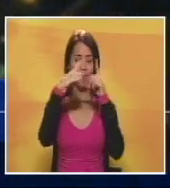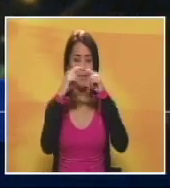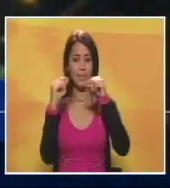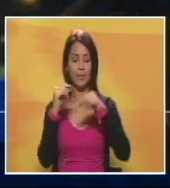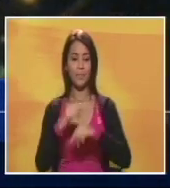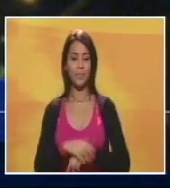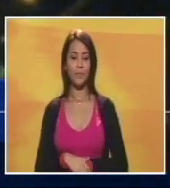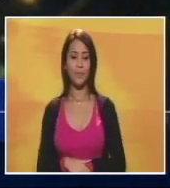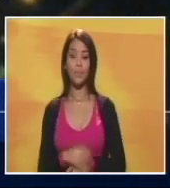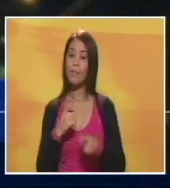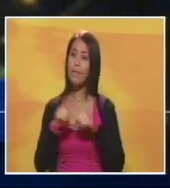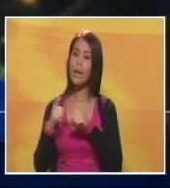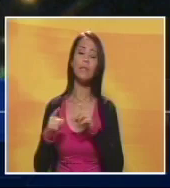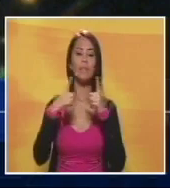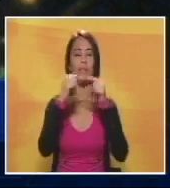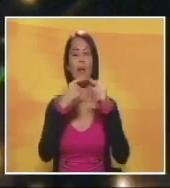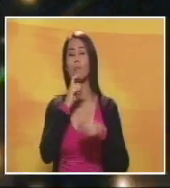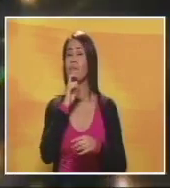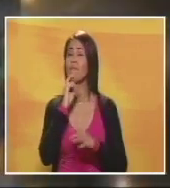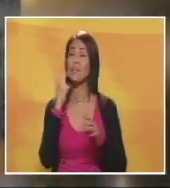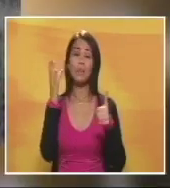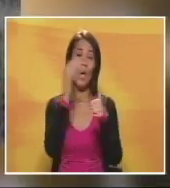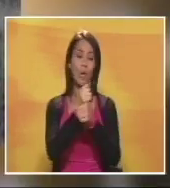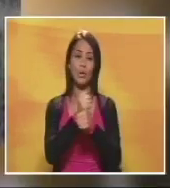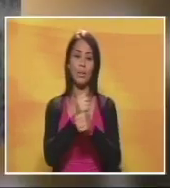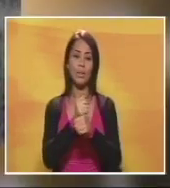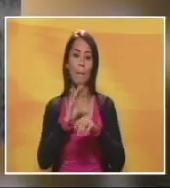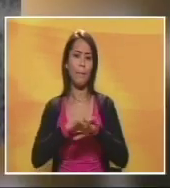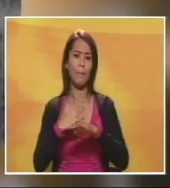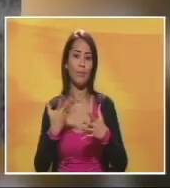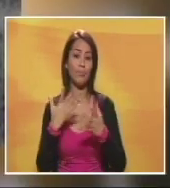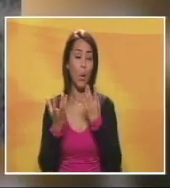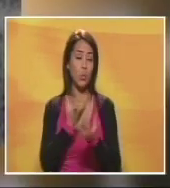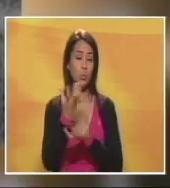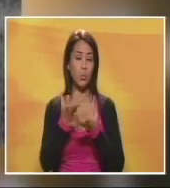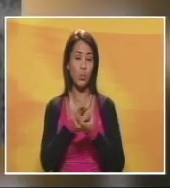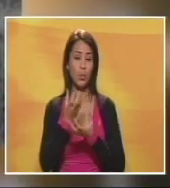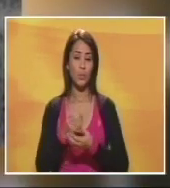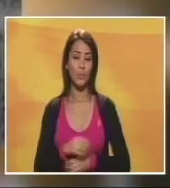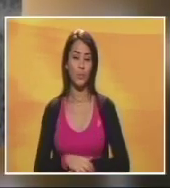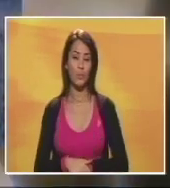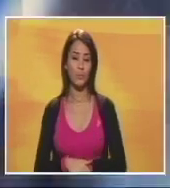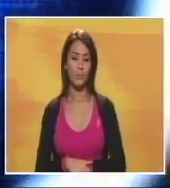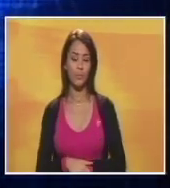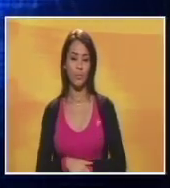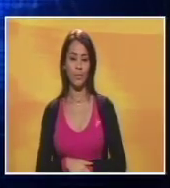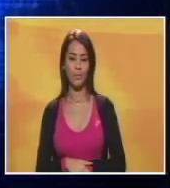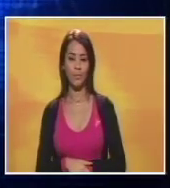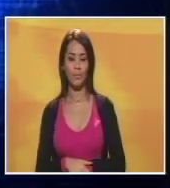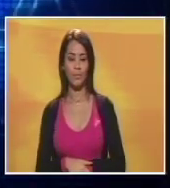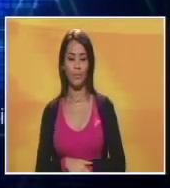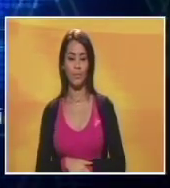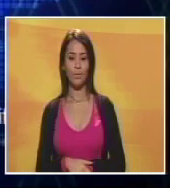de las galaxias, son difíciles de detectar debido a su tenue luz.